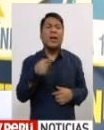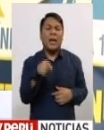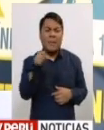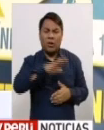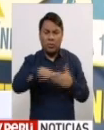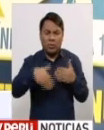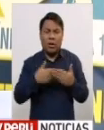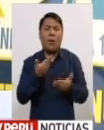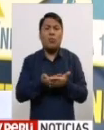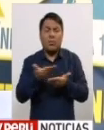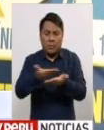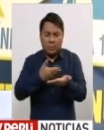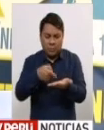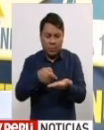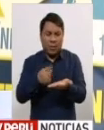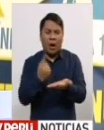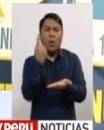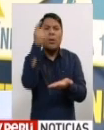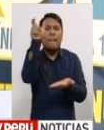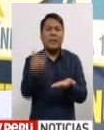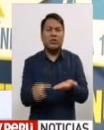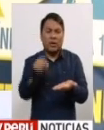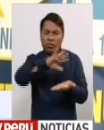persona. Es decir,